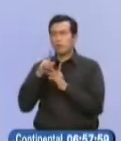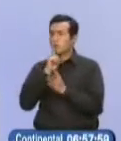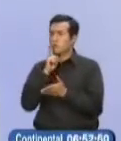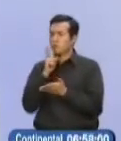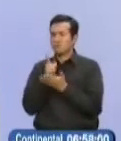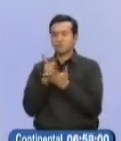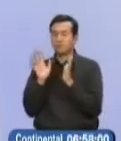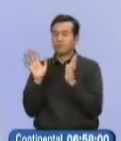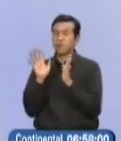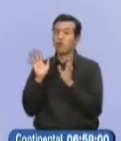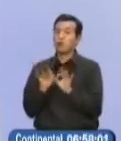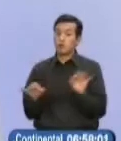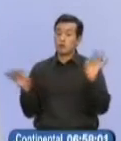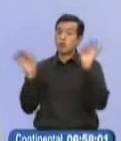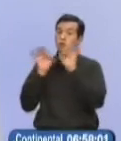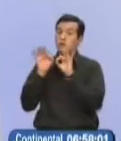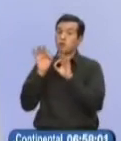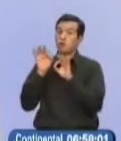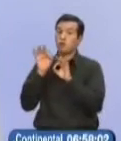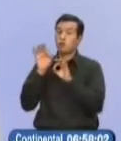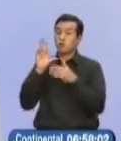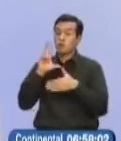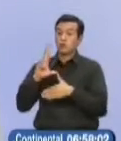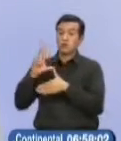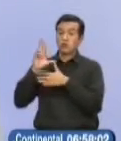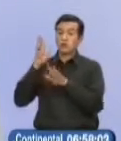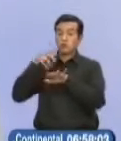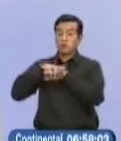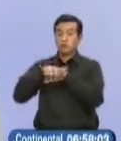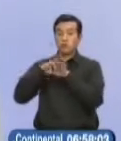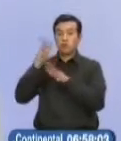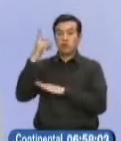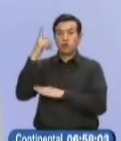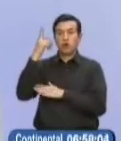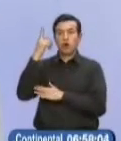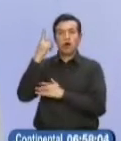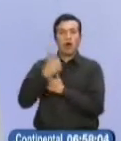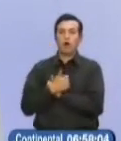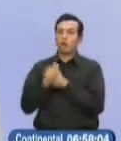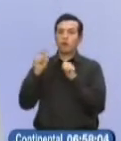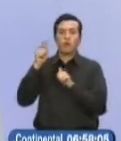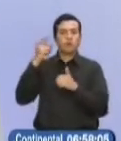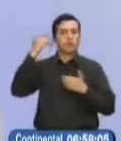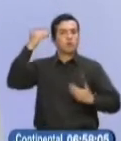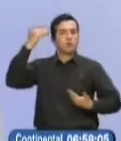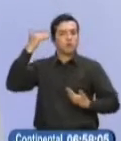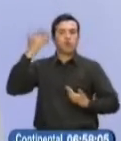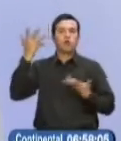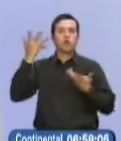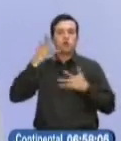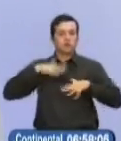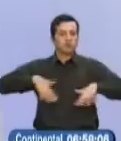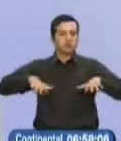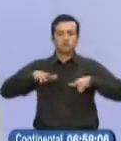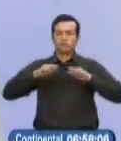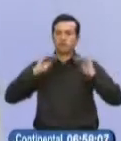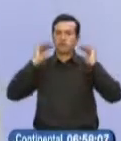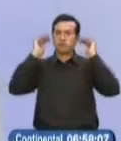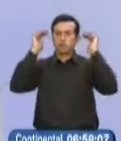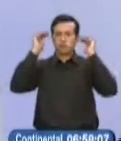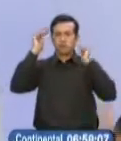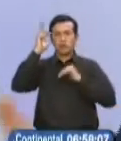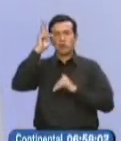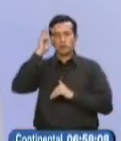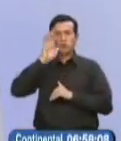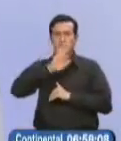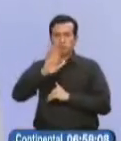necesitamos en América Latina es construir autonomía política, es construir espacios de soberanía. Esa es un poco